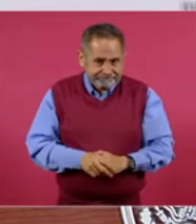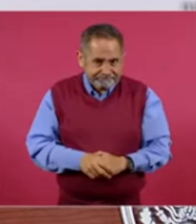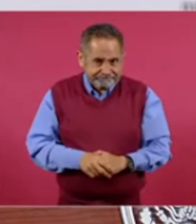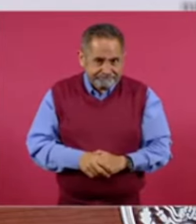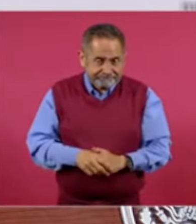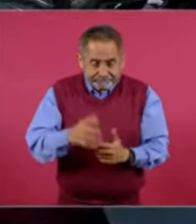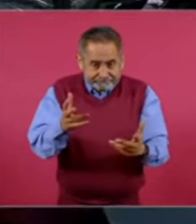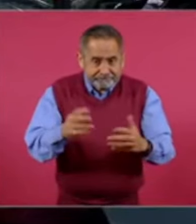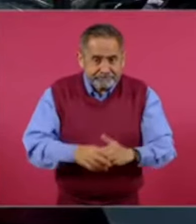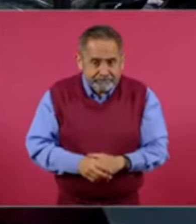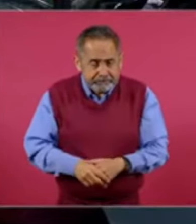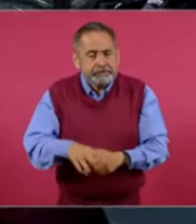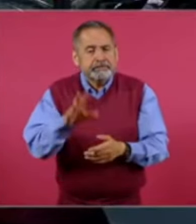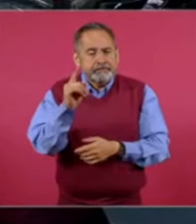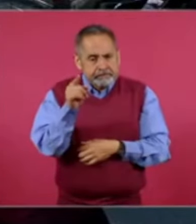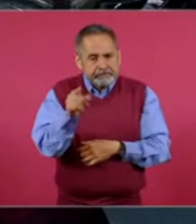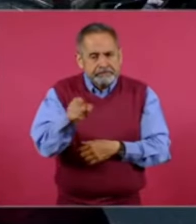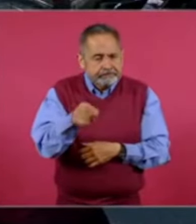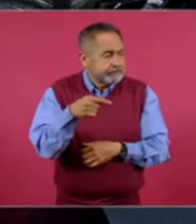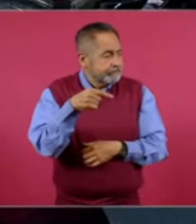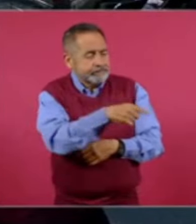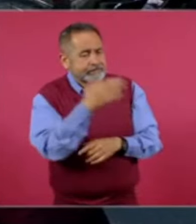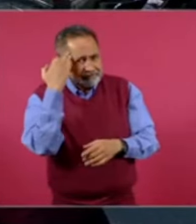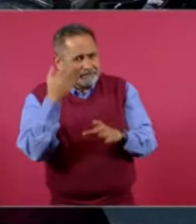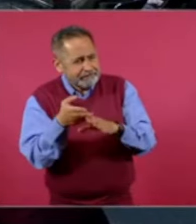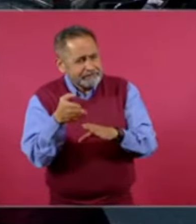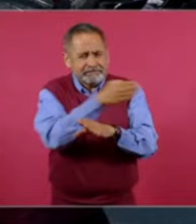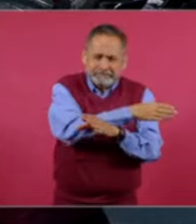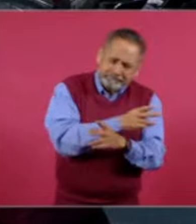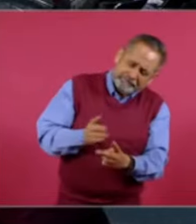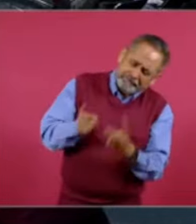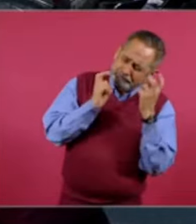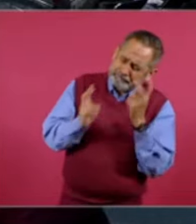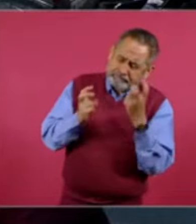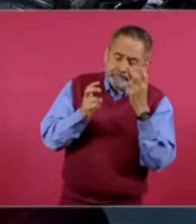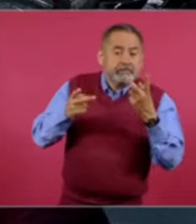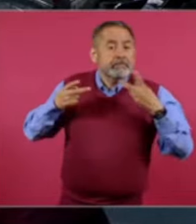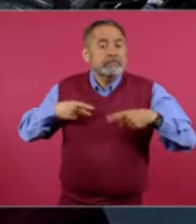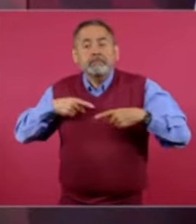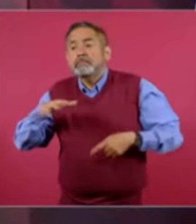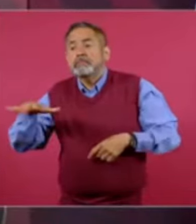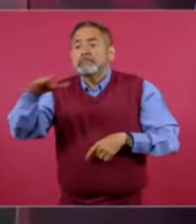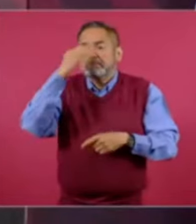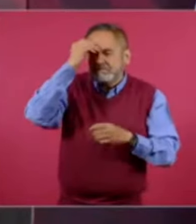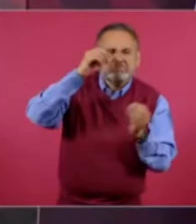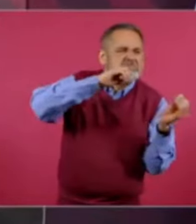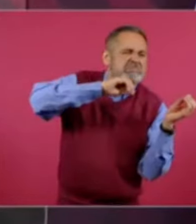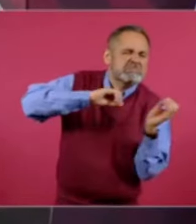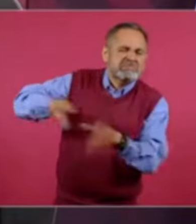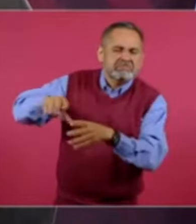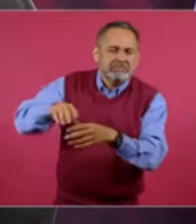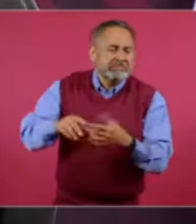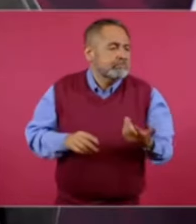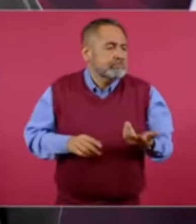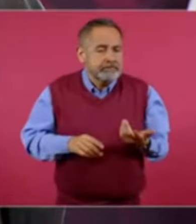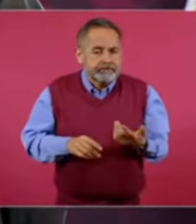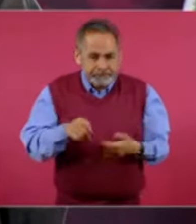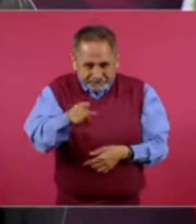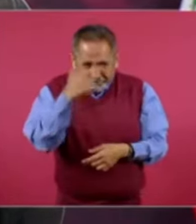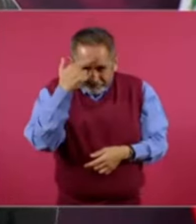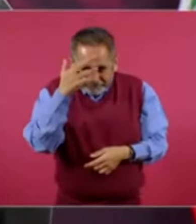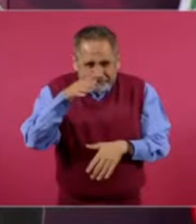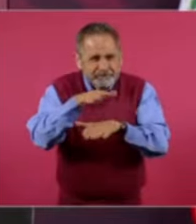Entonces, a eso se dedicaron y se abandonó al pueblo. ¿Qué decían de los